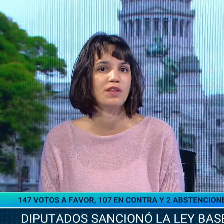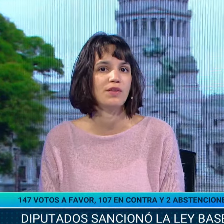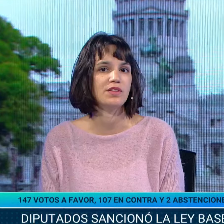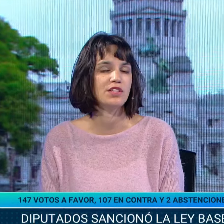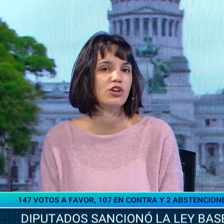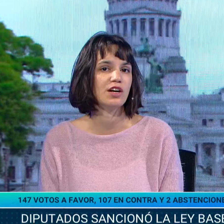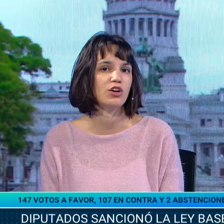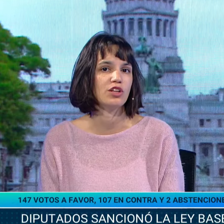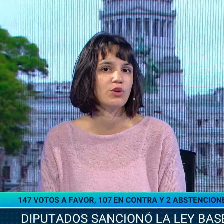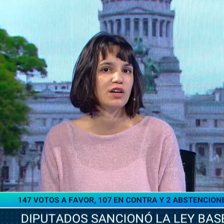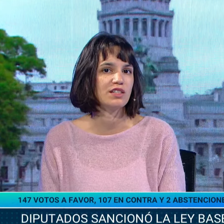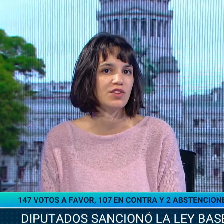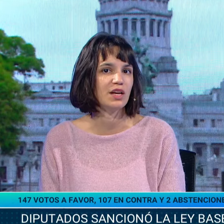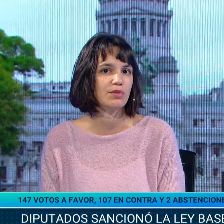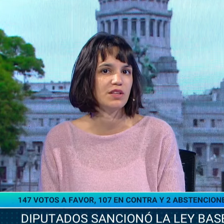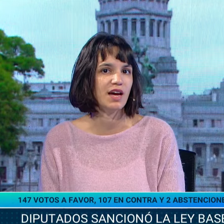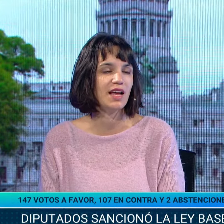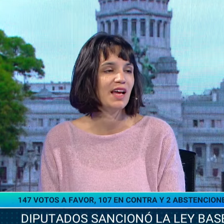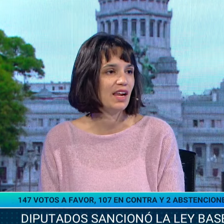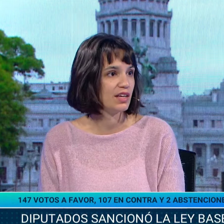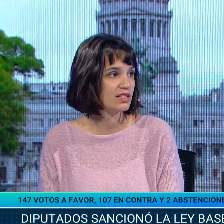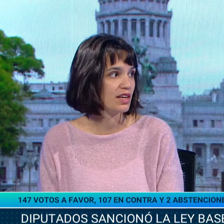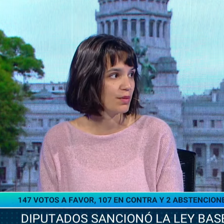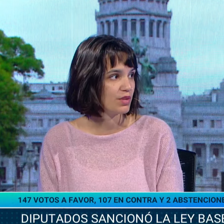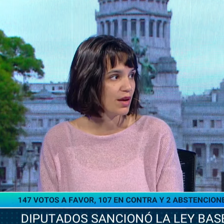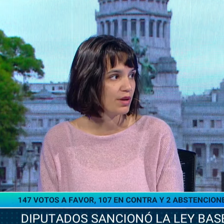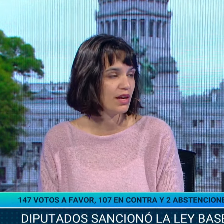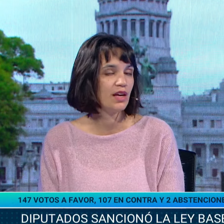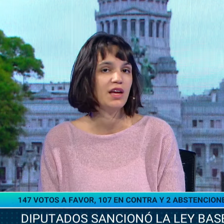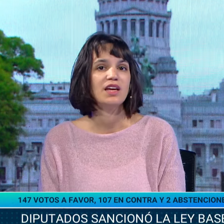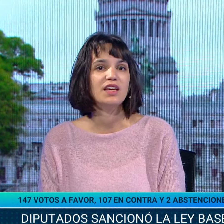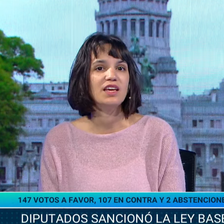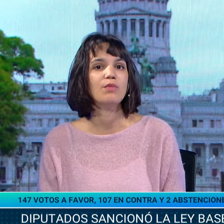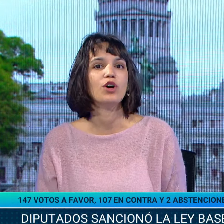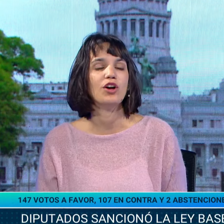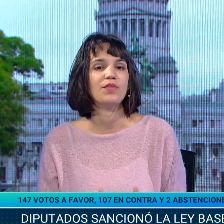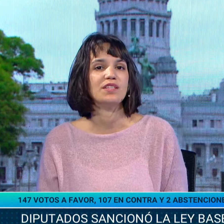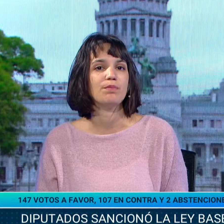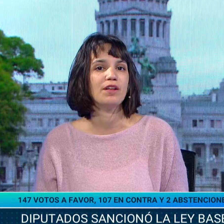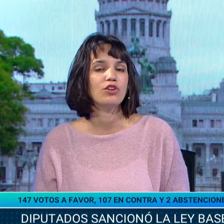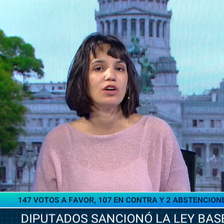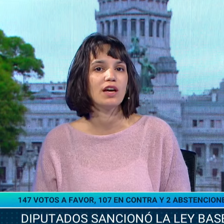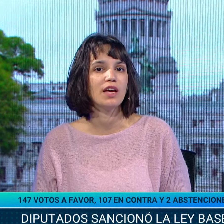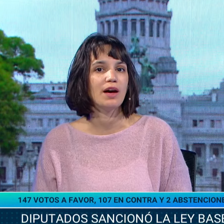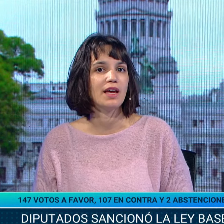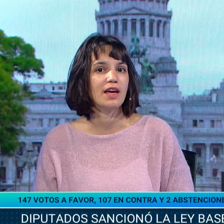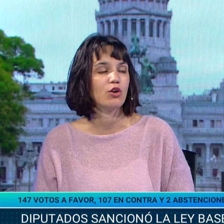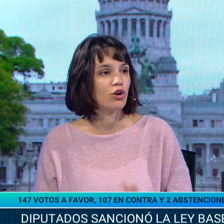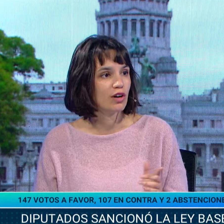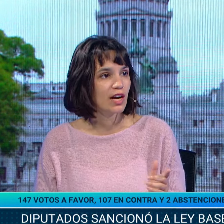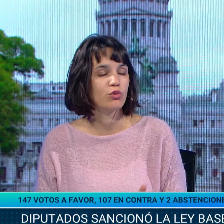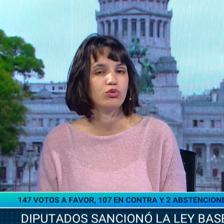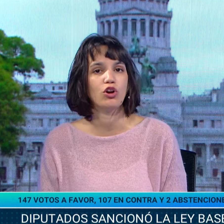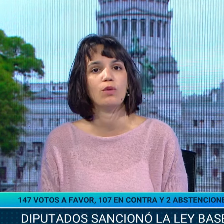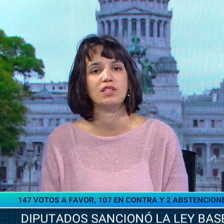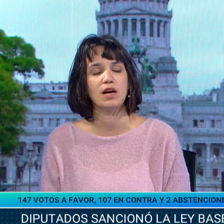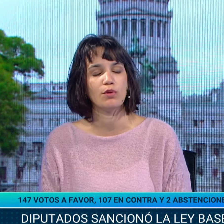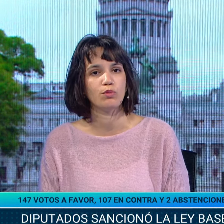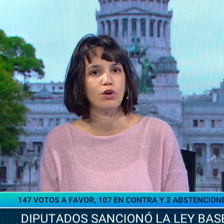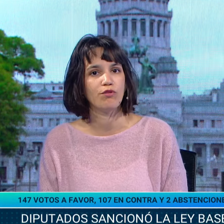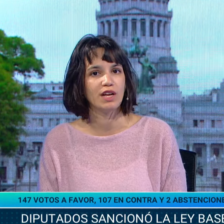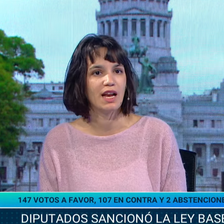presupuesto 2025, que recordemos que se tiene que presentar el 15 de septiembre, sí. Y anticipando que con Caro justo